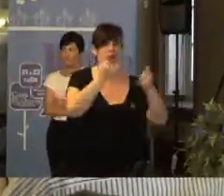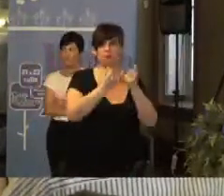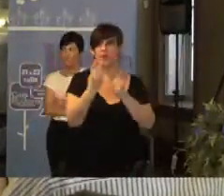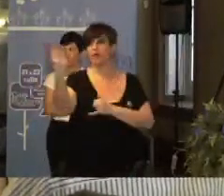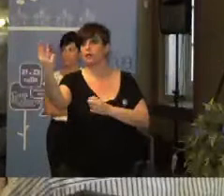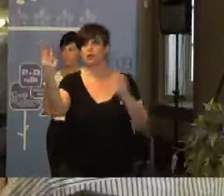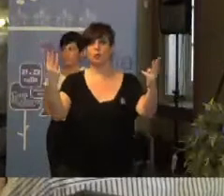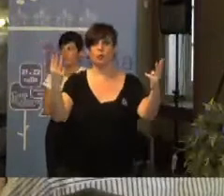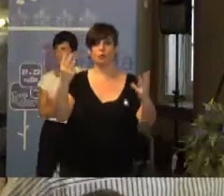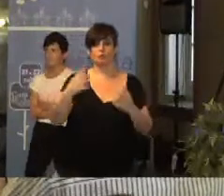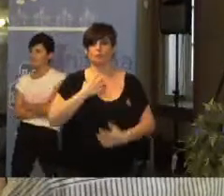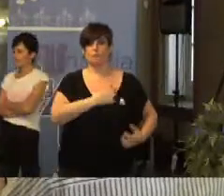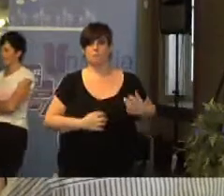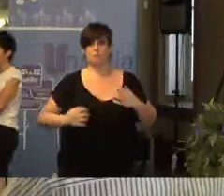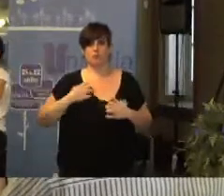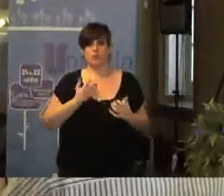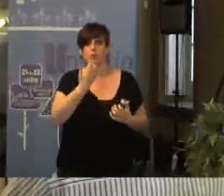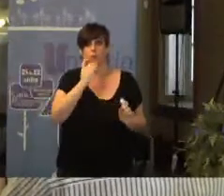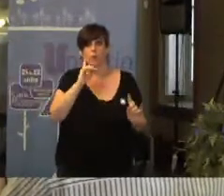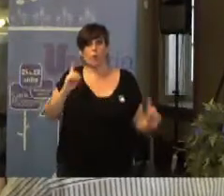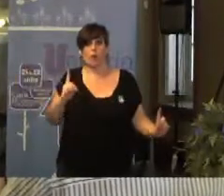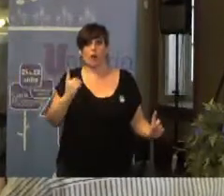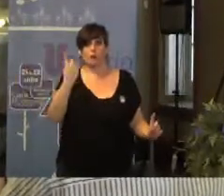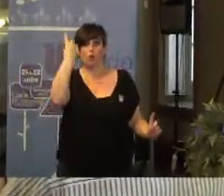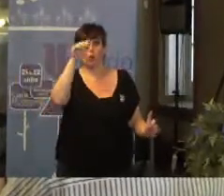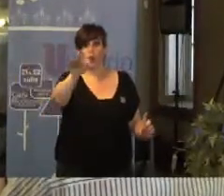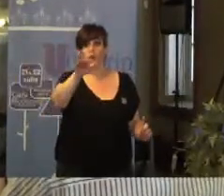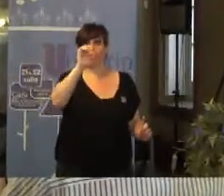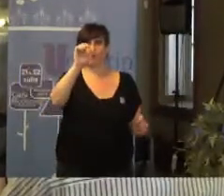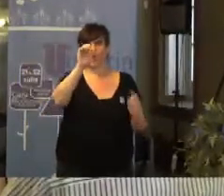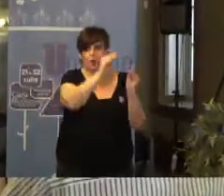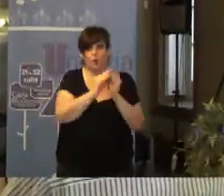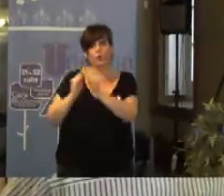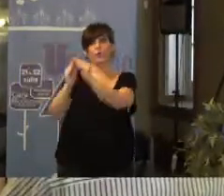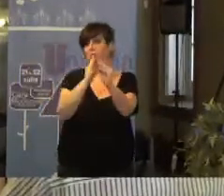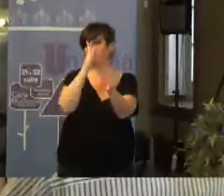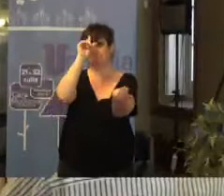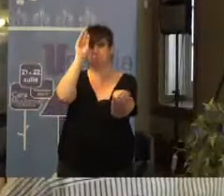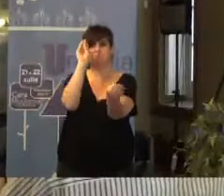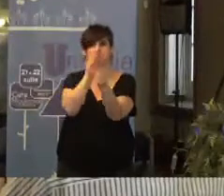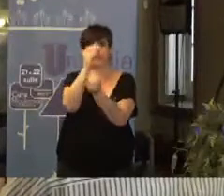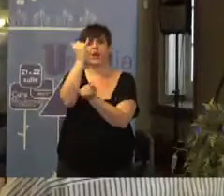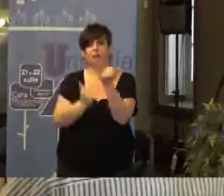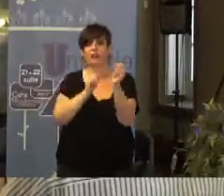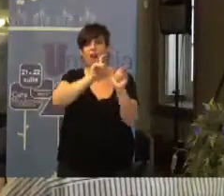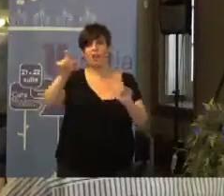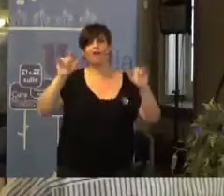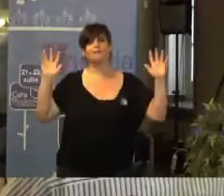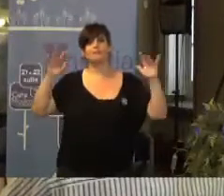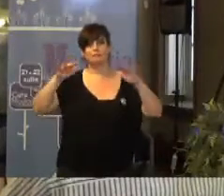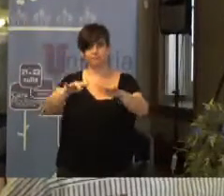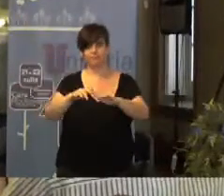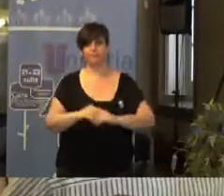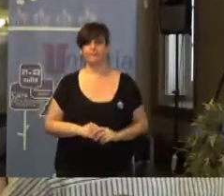iso desespera un. Cando se convoca unitariamente, porque no fondo estamos de acordo, o povo responde. Que nos responde a